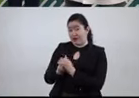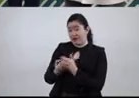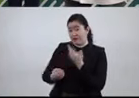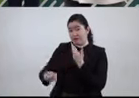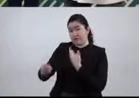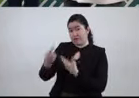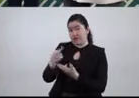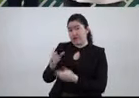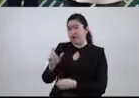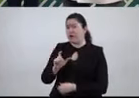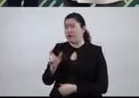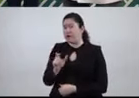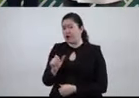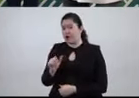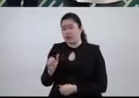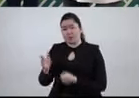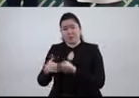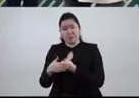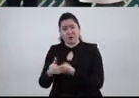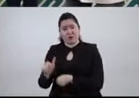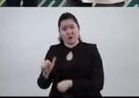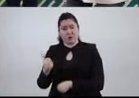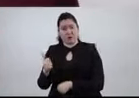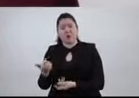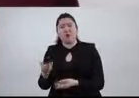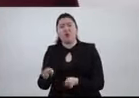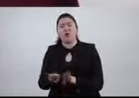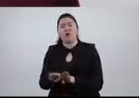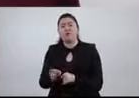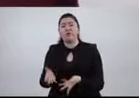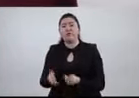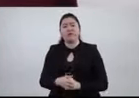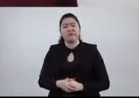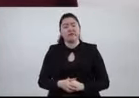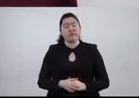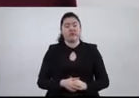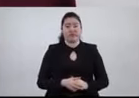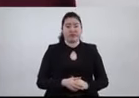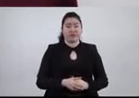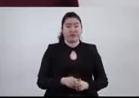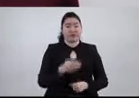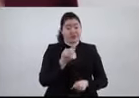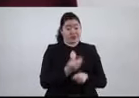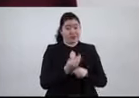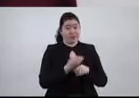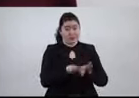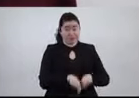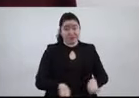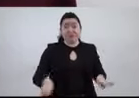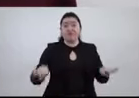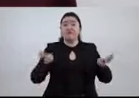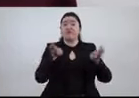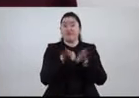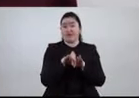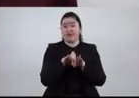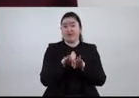próximo? ¿Cuál es la utilidad de que ya estén vacunados, por favor? Lo importante es que la